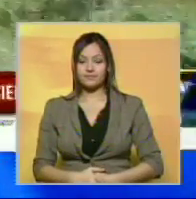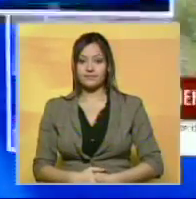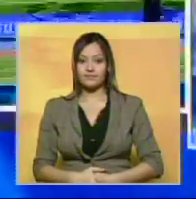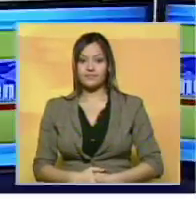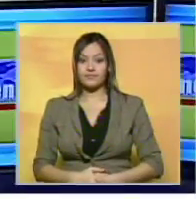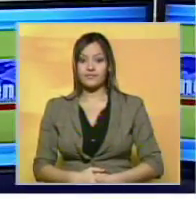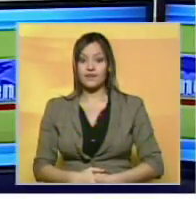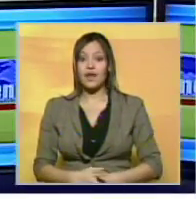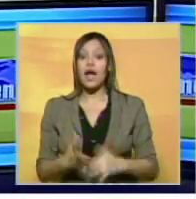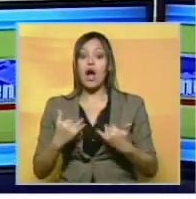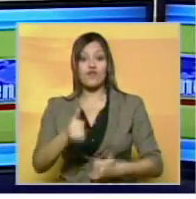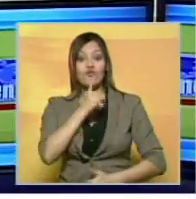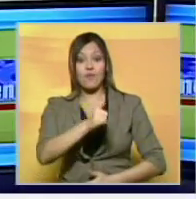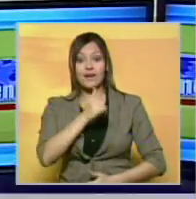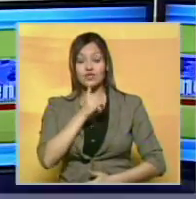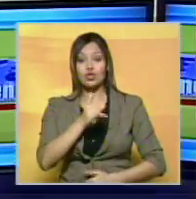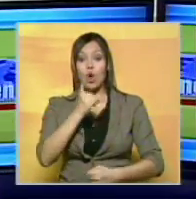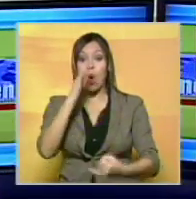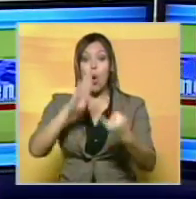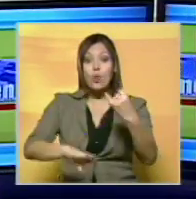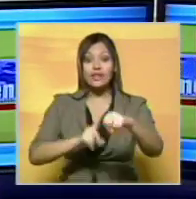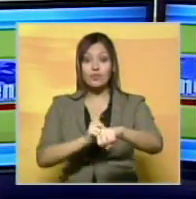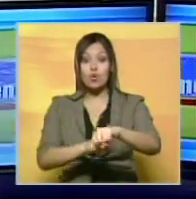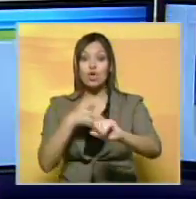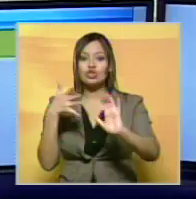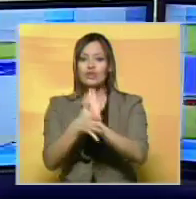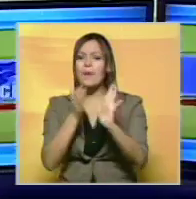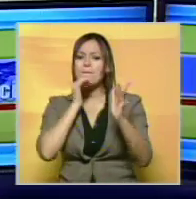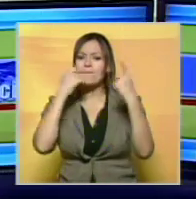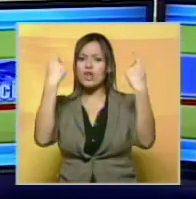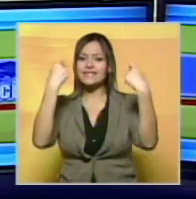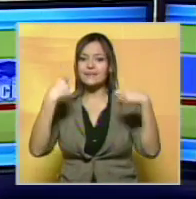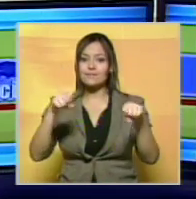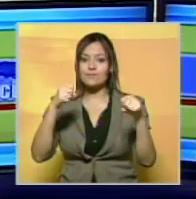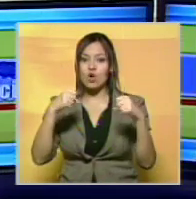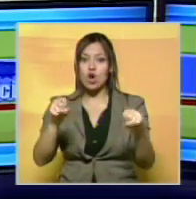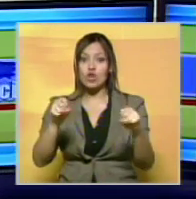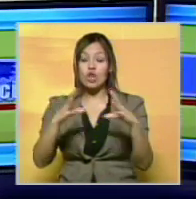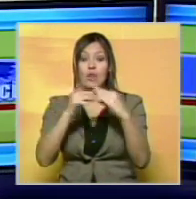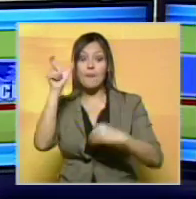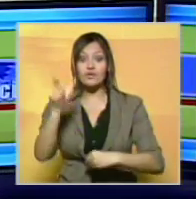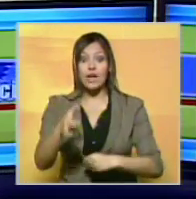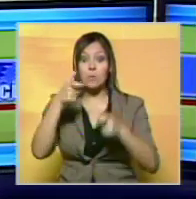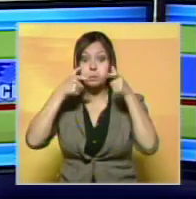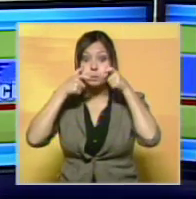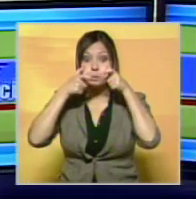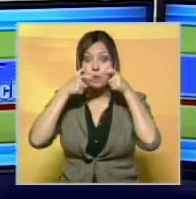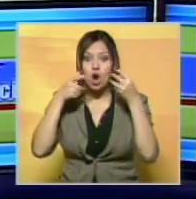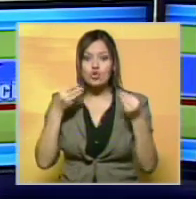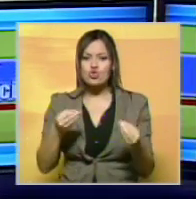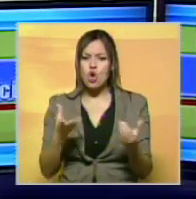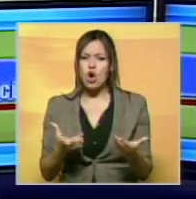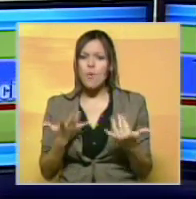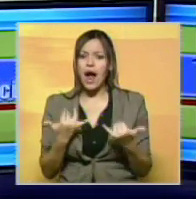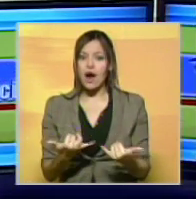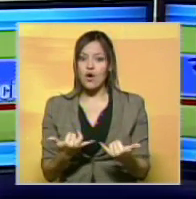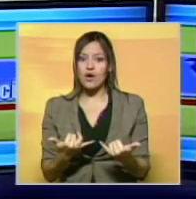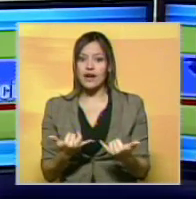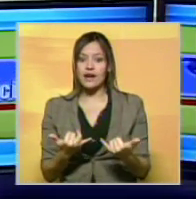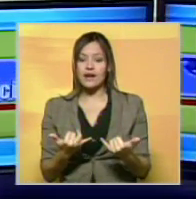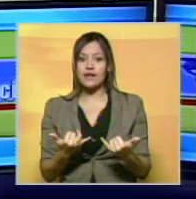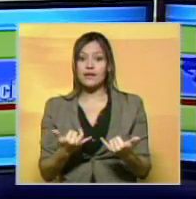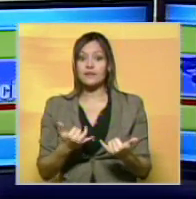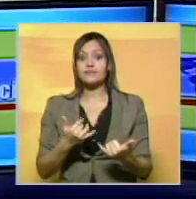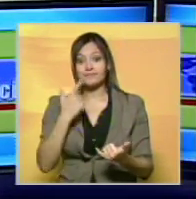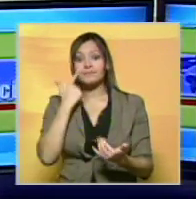Bueno, amigos, tenemos información de último momento sobre el tema de la protesta de los motorizados que tiene a la gente muy atenta para saber cómo se puede estar